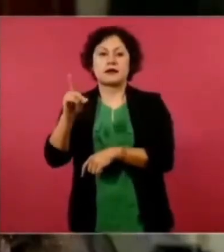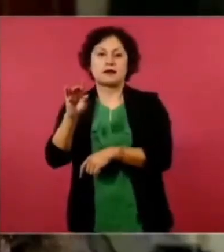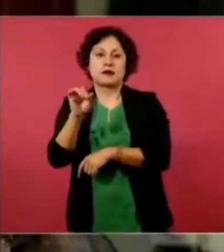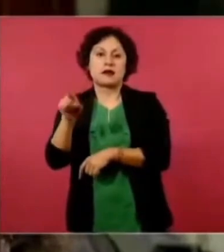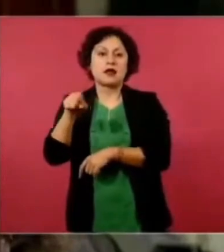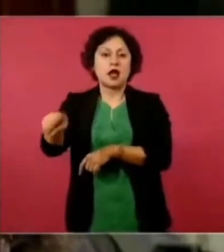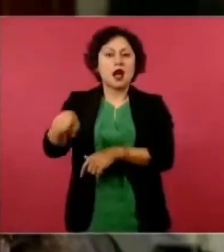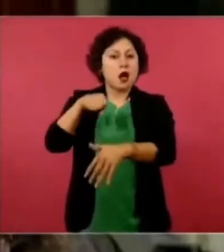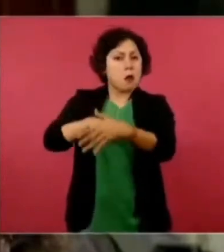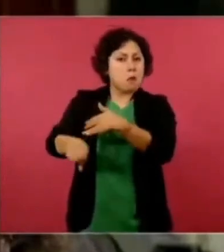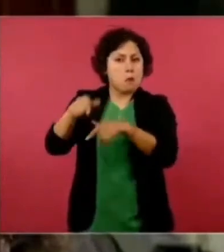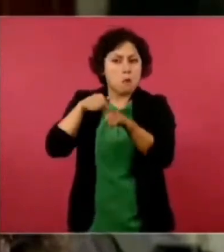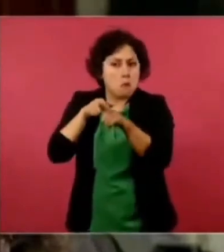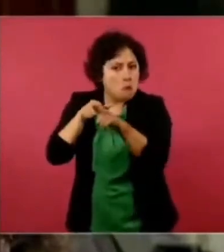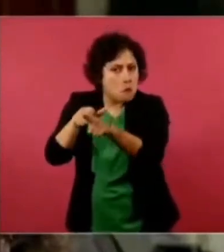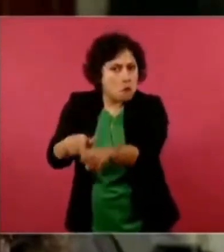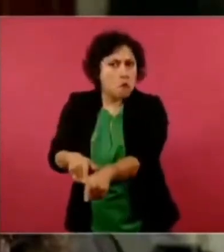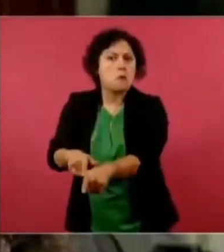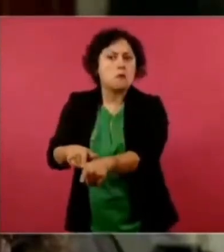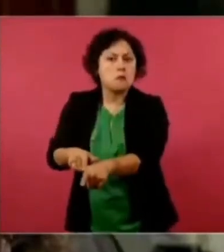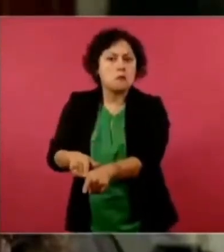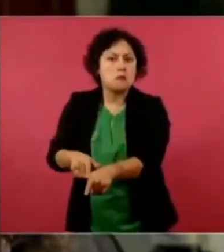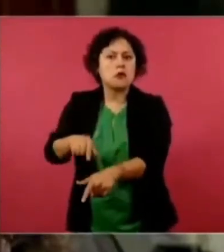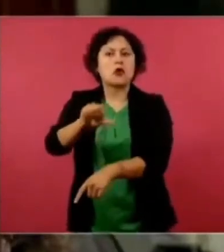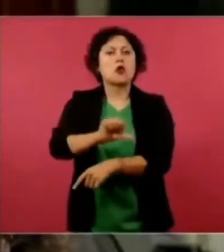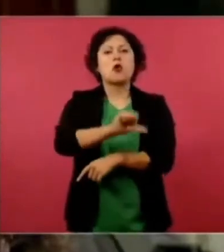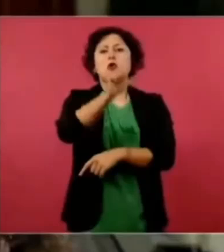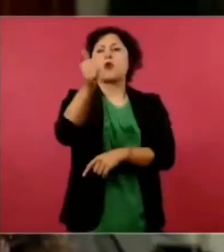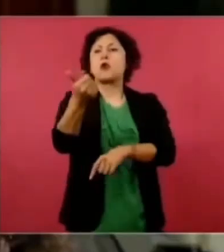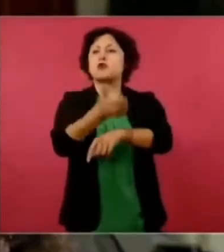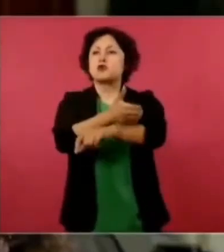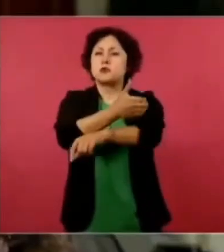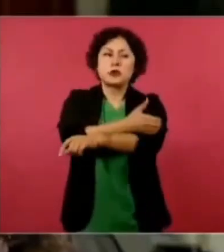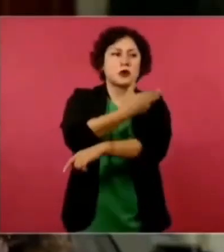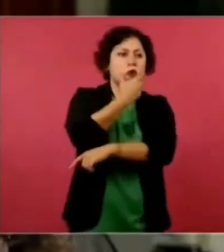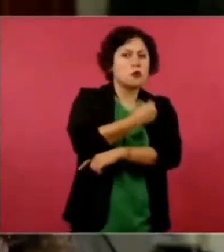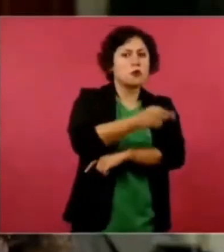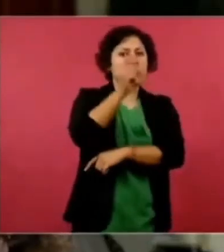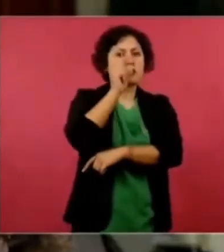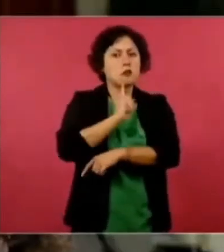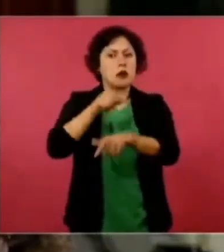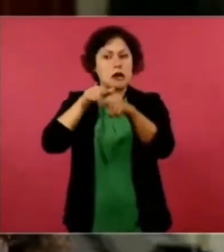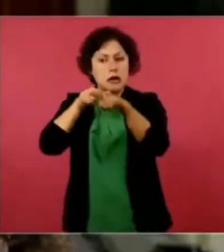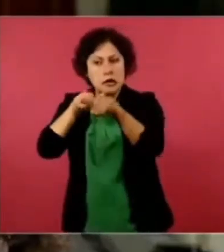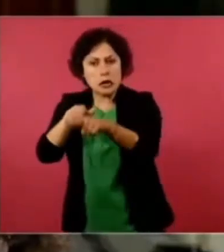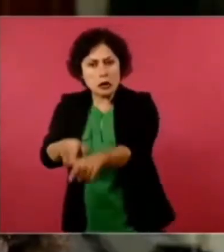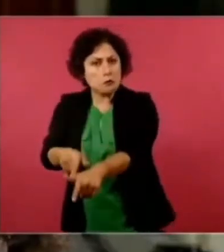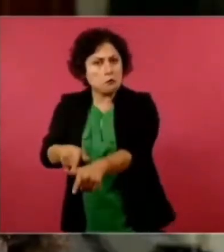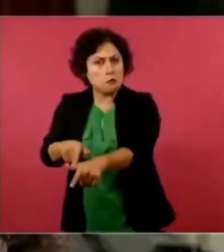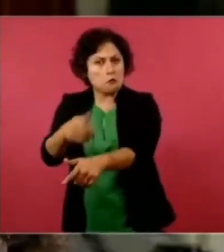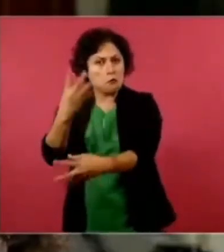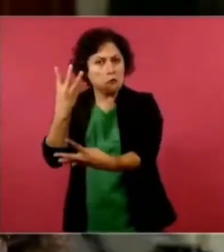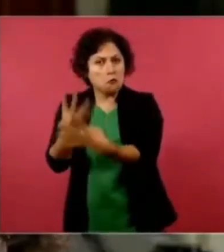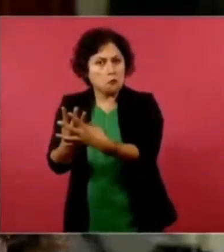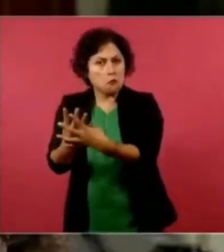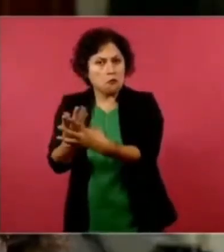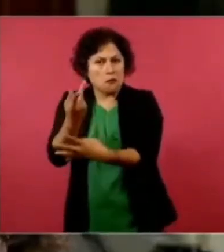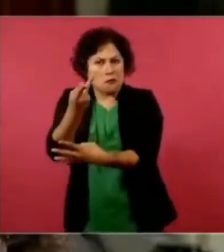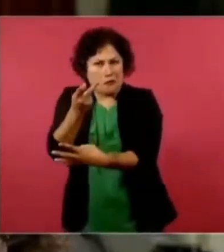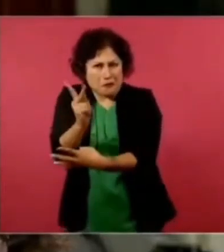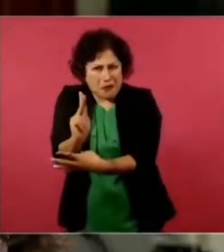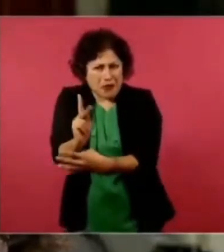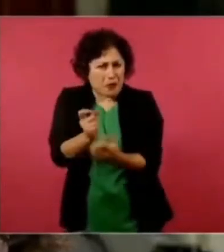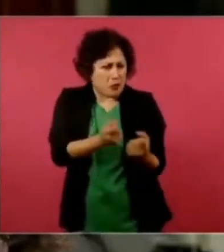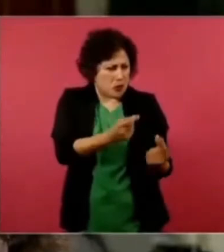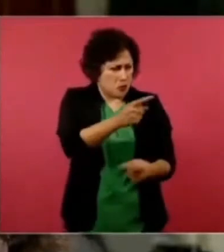los compañeros y compañeras que están presos y que esta gente que ha cometido delitos graves está